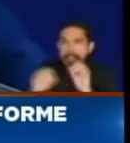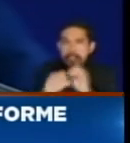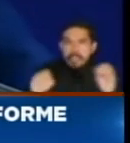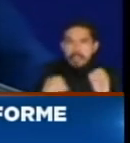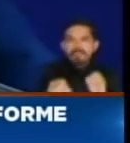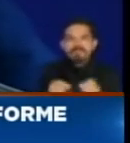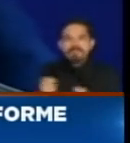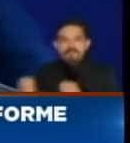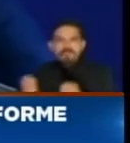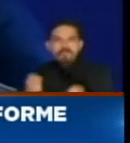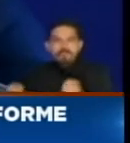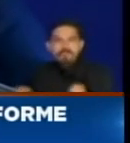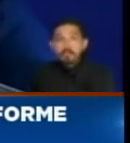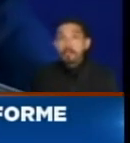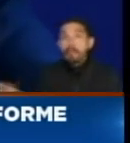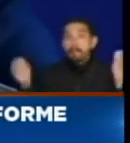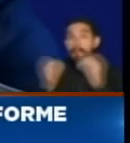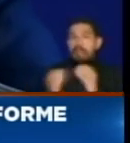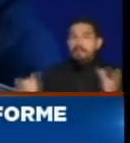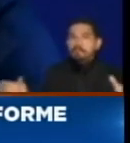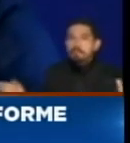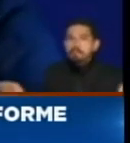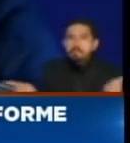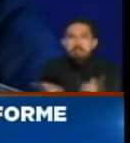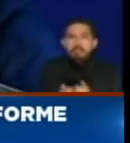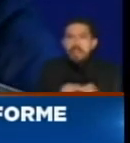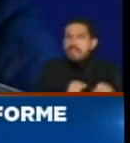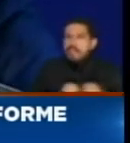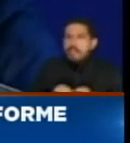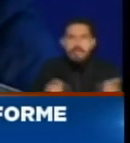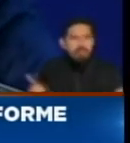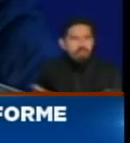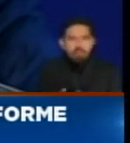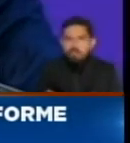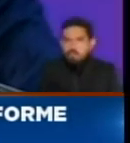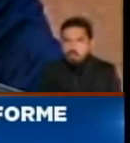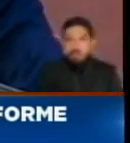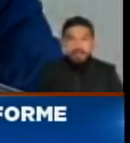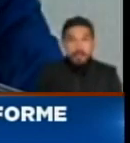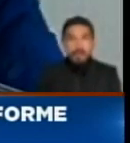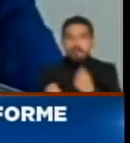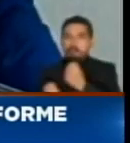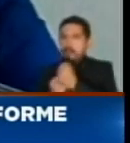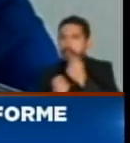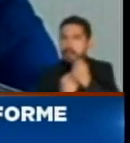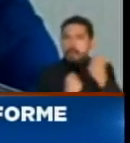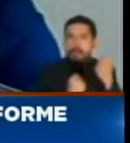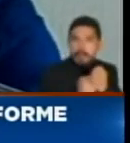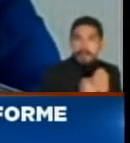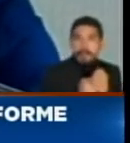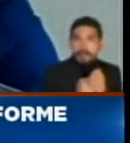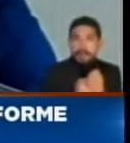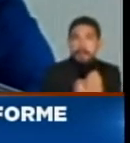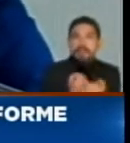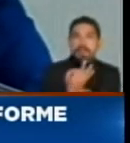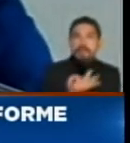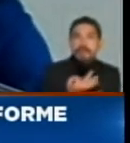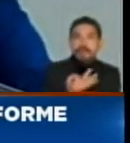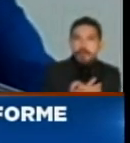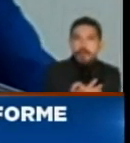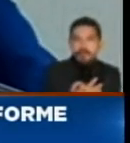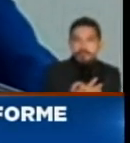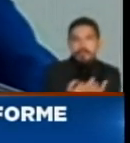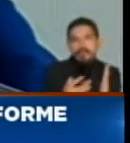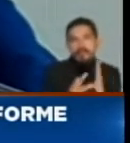recaudación tributaria de más de 17.000 millones de dólares en el 2022. Asimismo, dijo que su gobierno ha invertido más